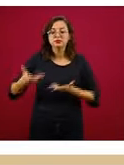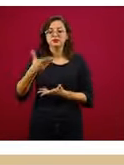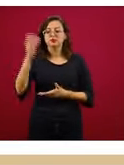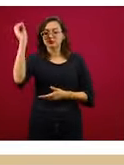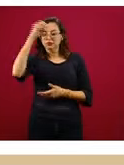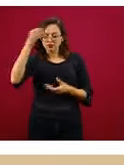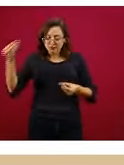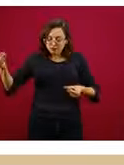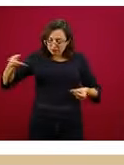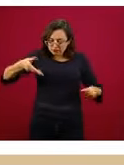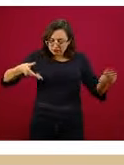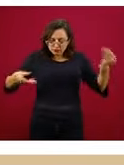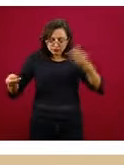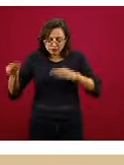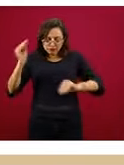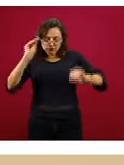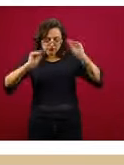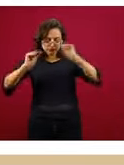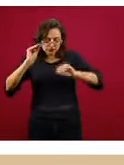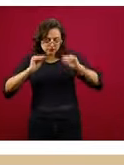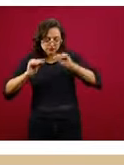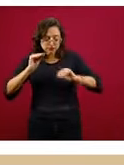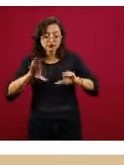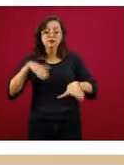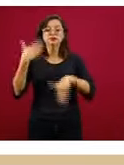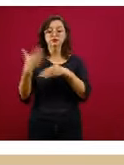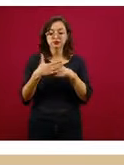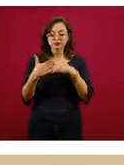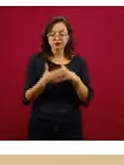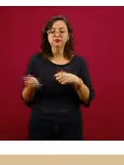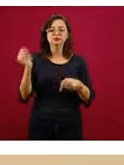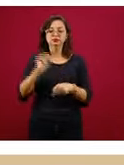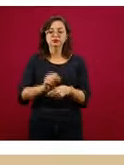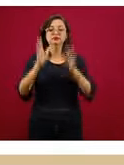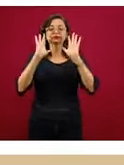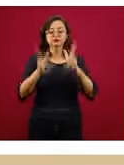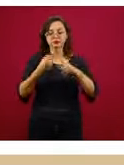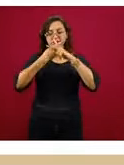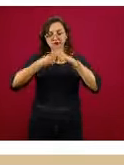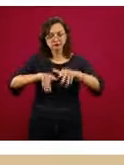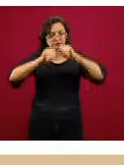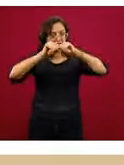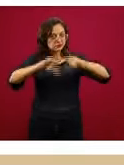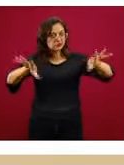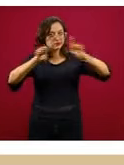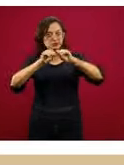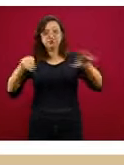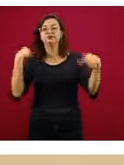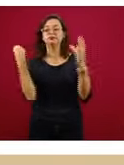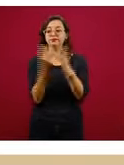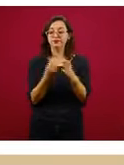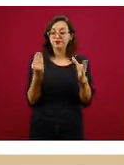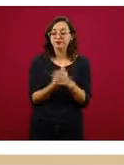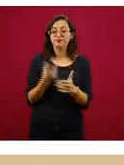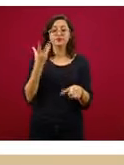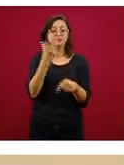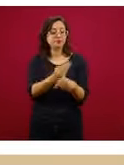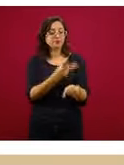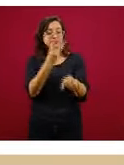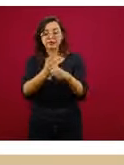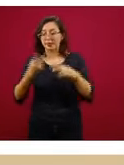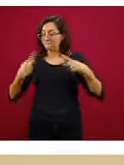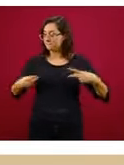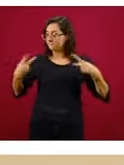de enriquecerlos para que ya empecemos desde la próxima semana con estrategias de capacitación, reforzamiento, contratación